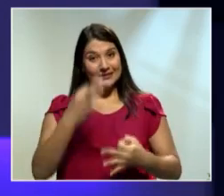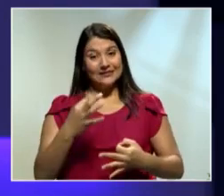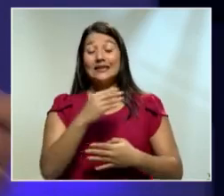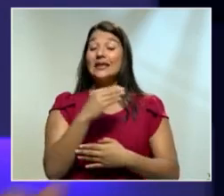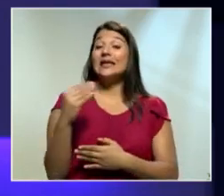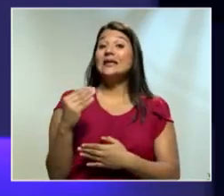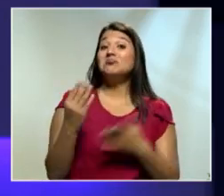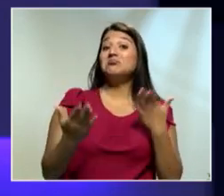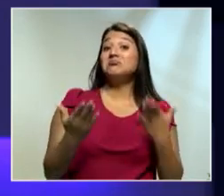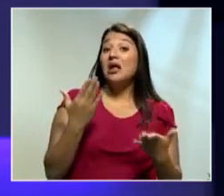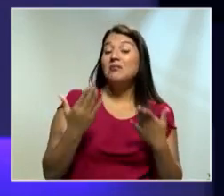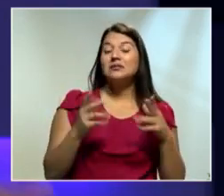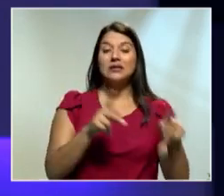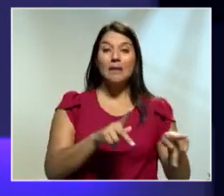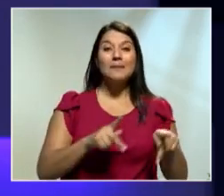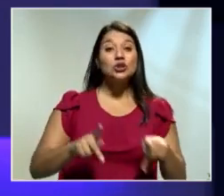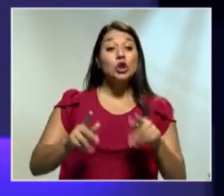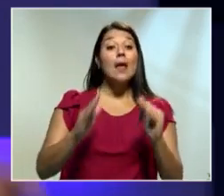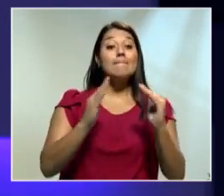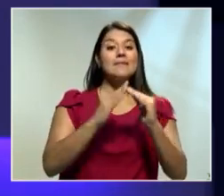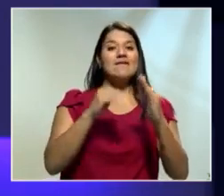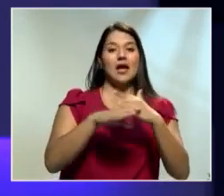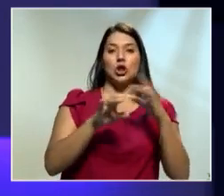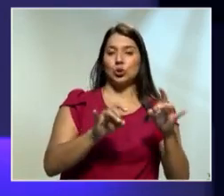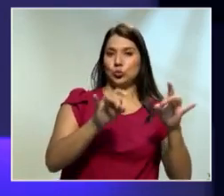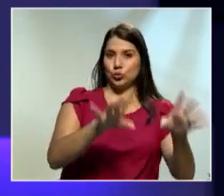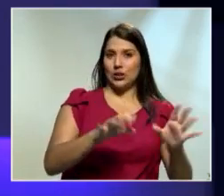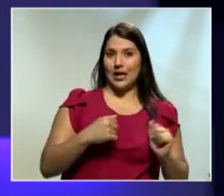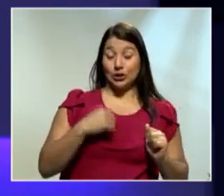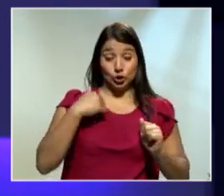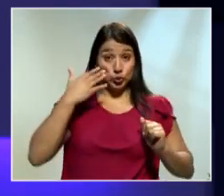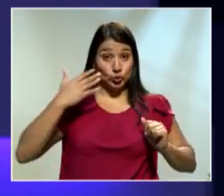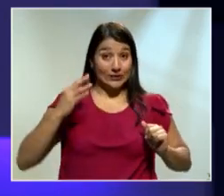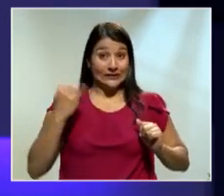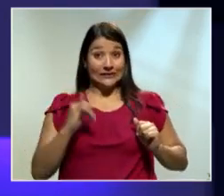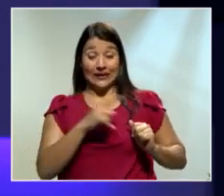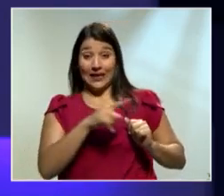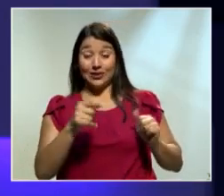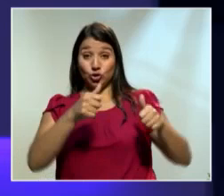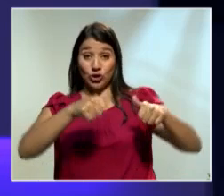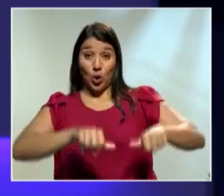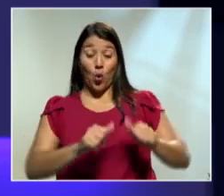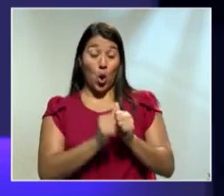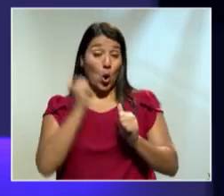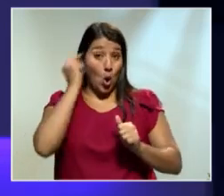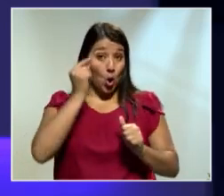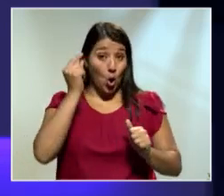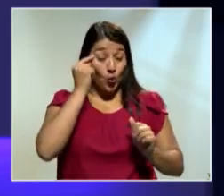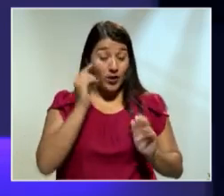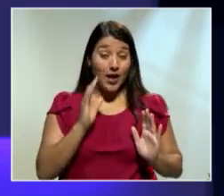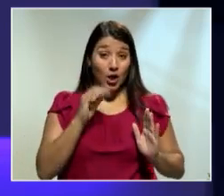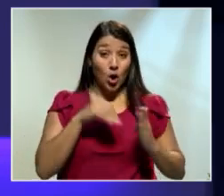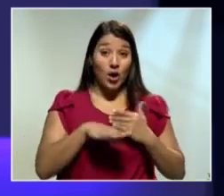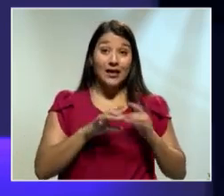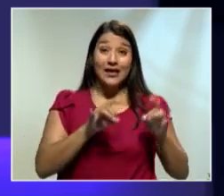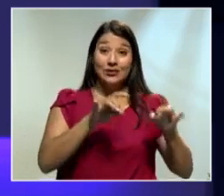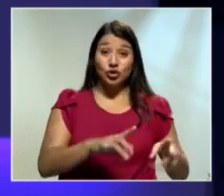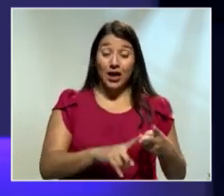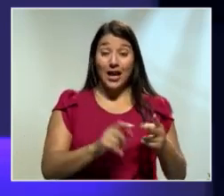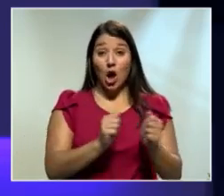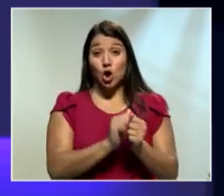probablemente los ciudadanos de Australia no sé si estaban del todo de acuerdo con el gobierno de Australia, con la